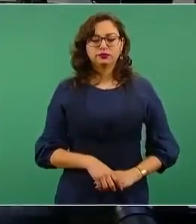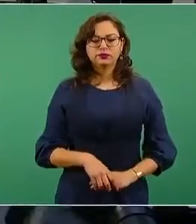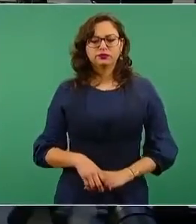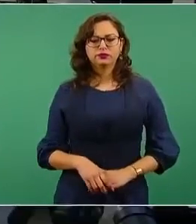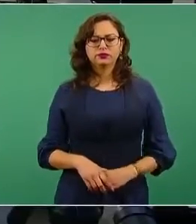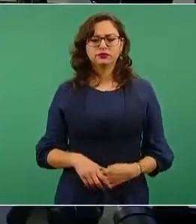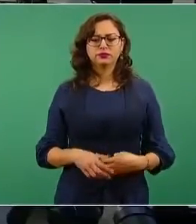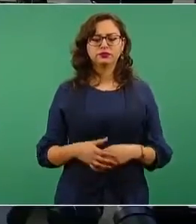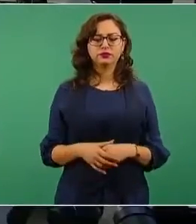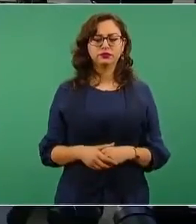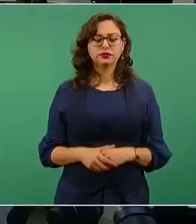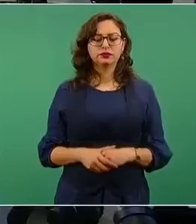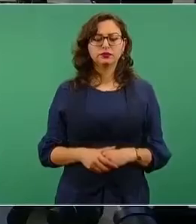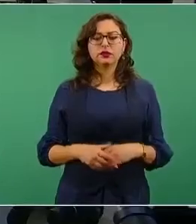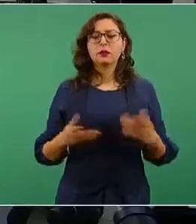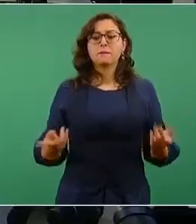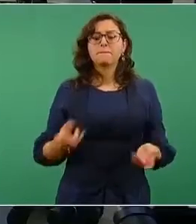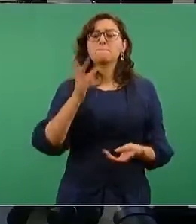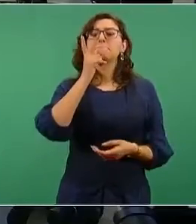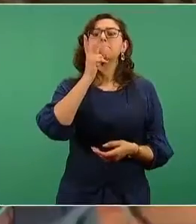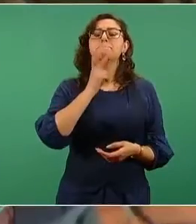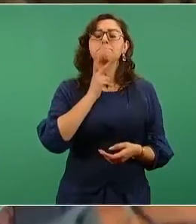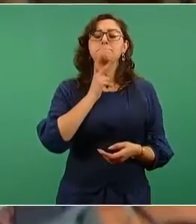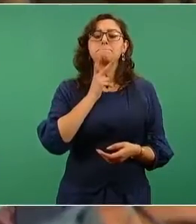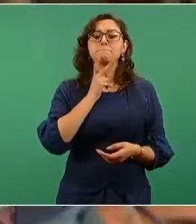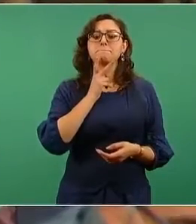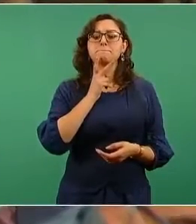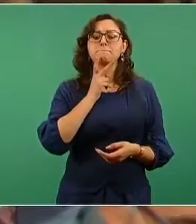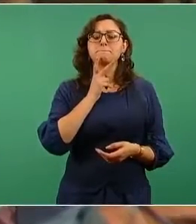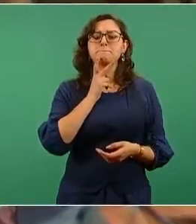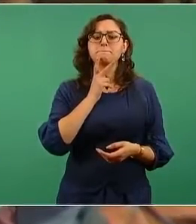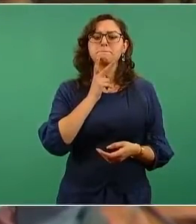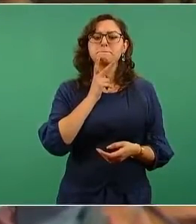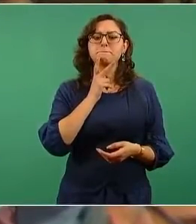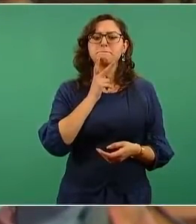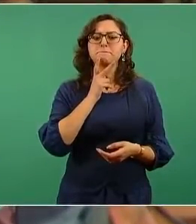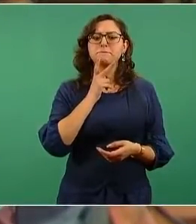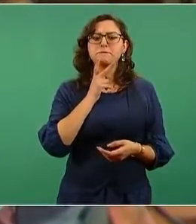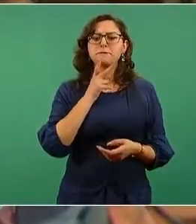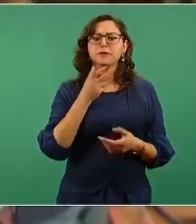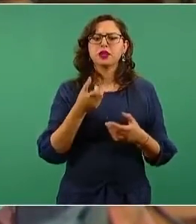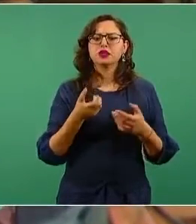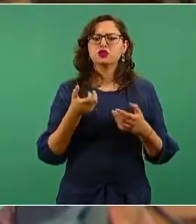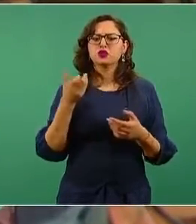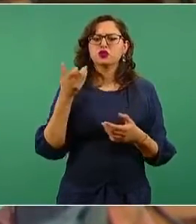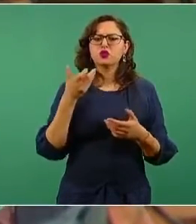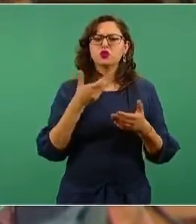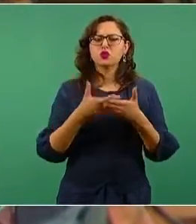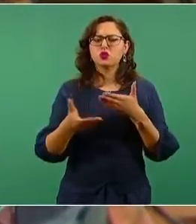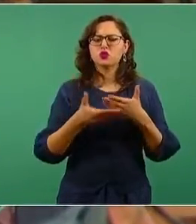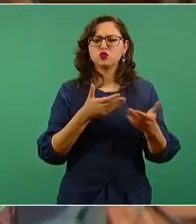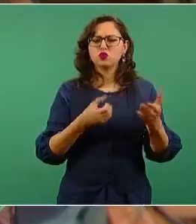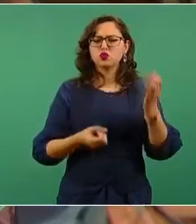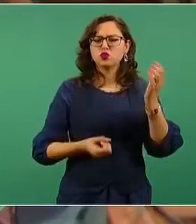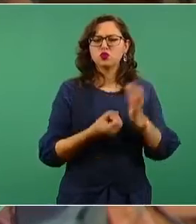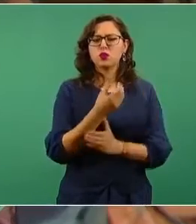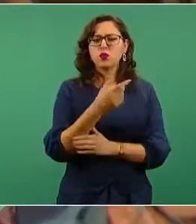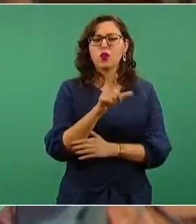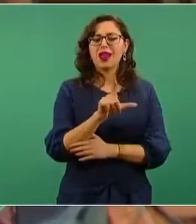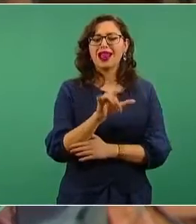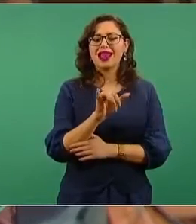nacionalización de la industria del petróleo del futuro, como se le ha llamado al litio,